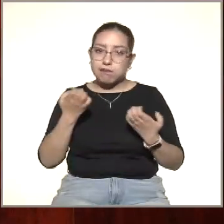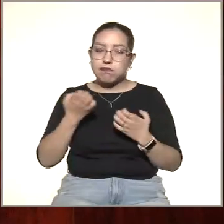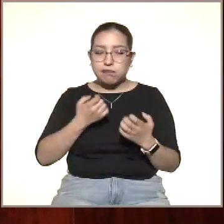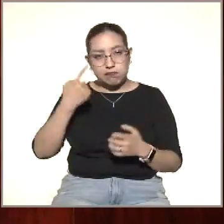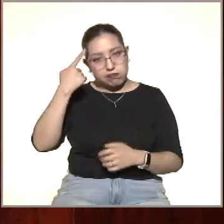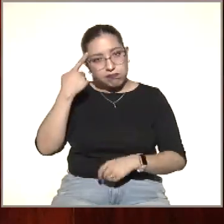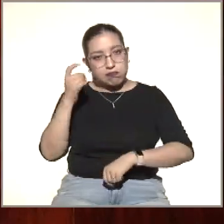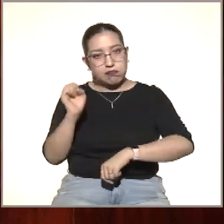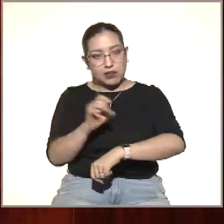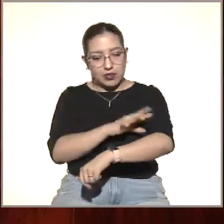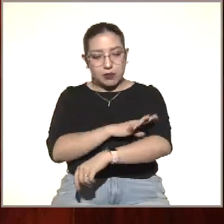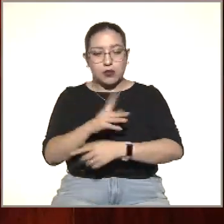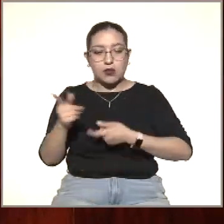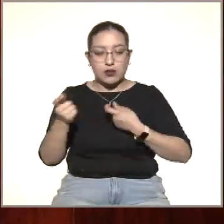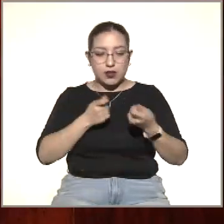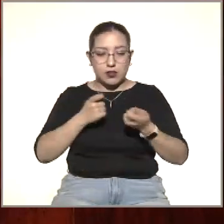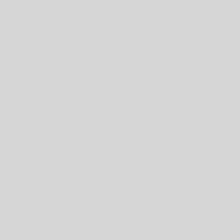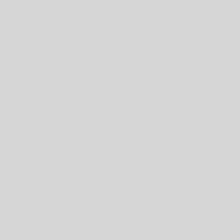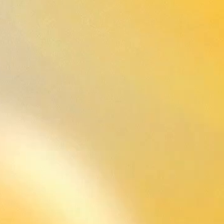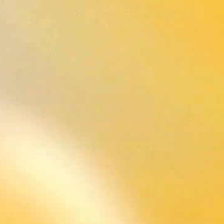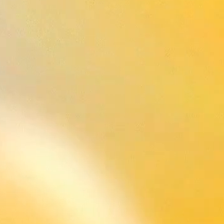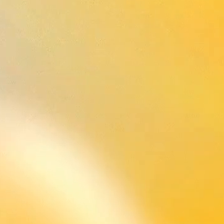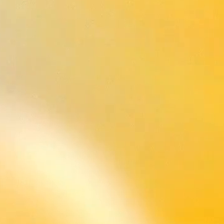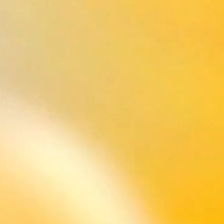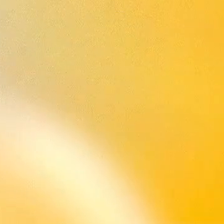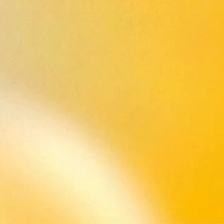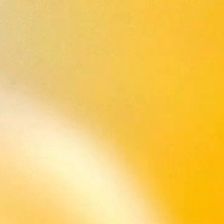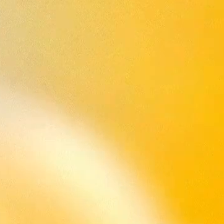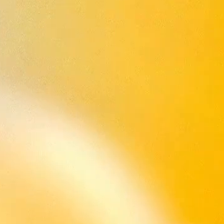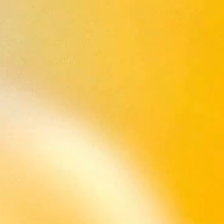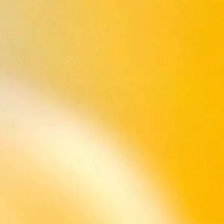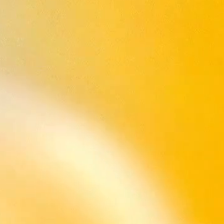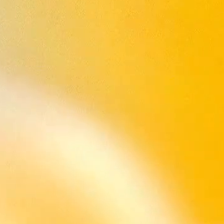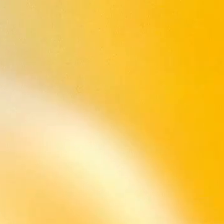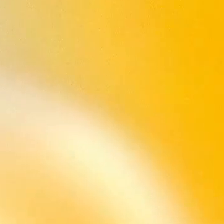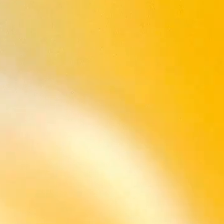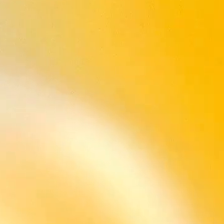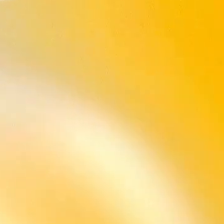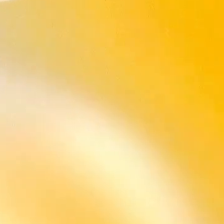digamos también, perdón, es que lo dije sin pensar.